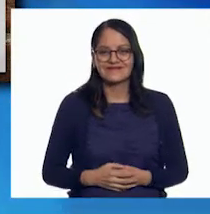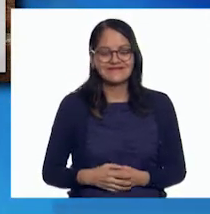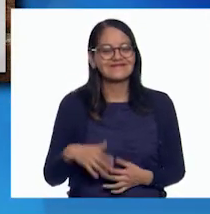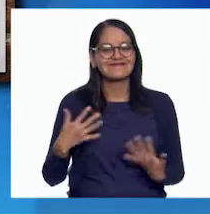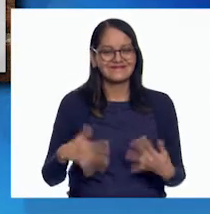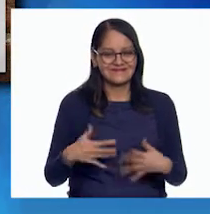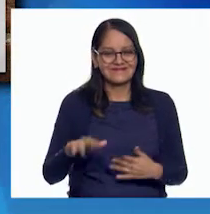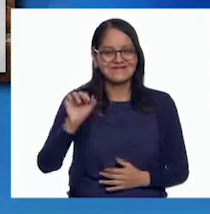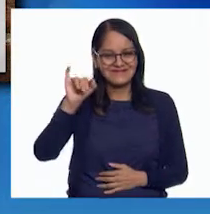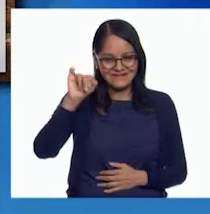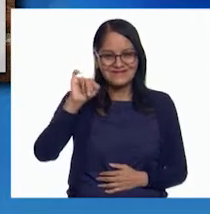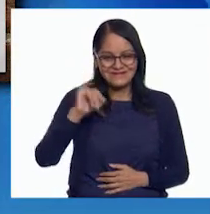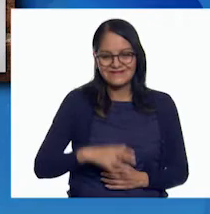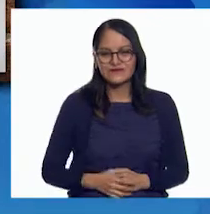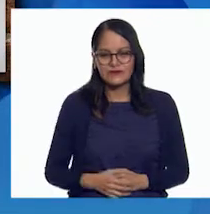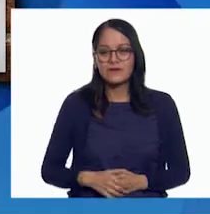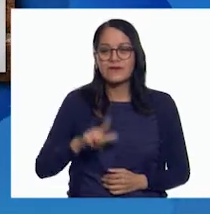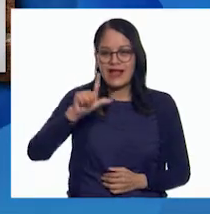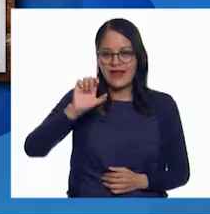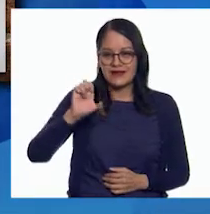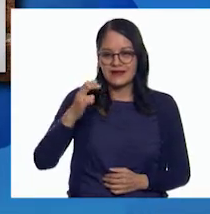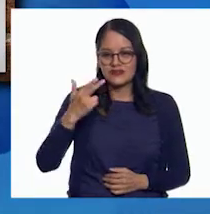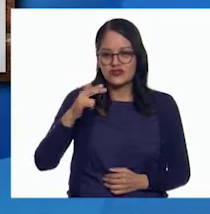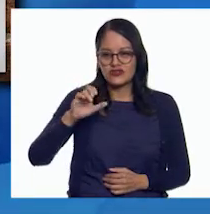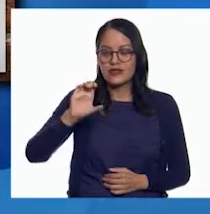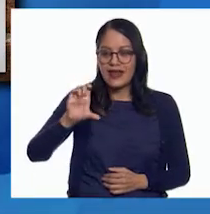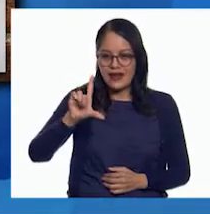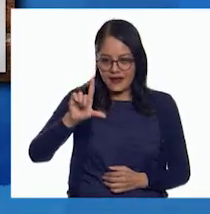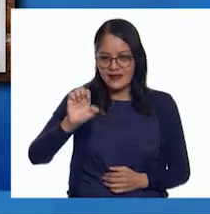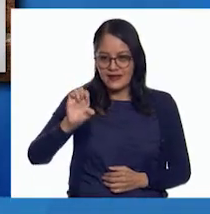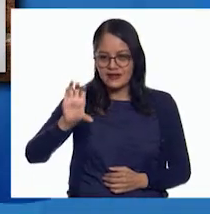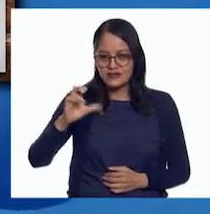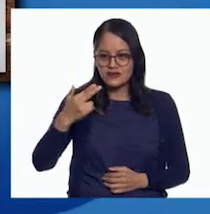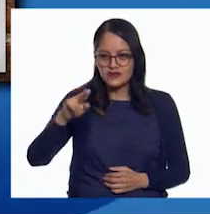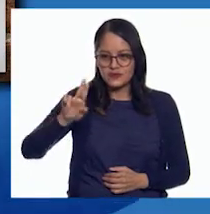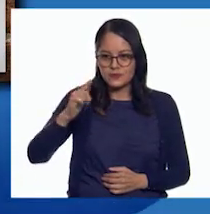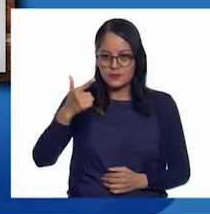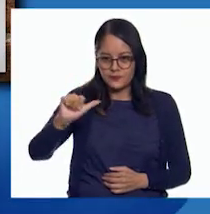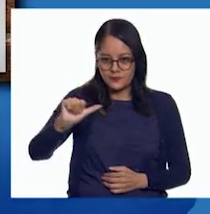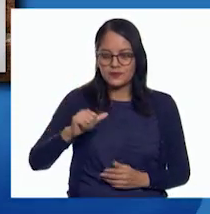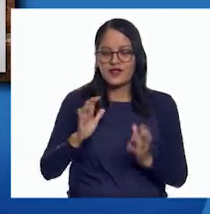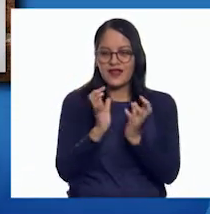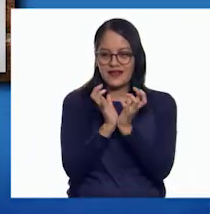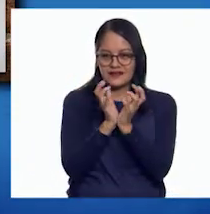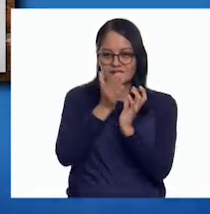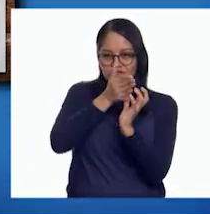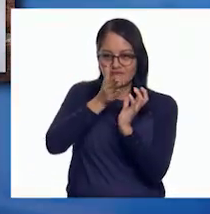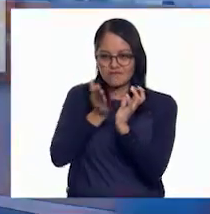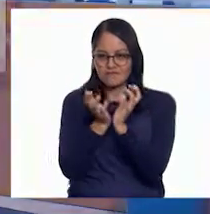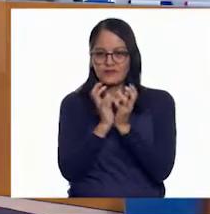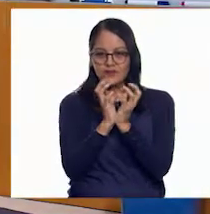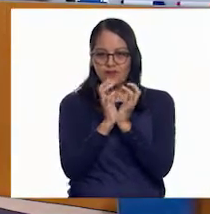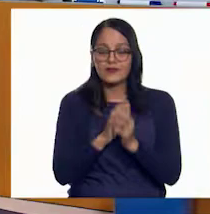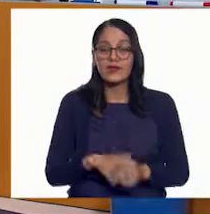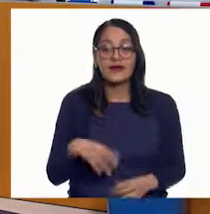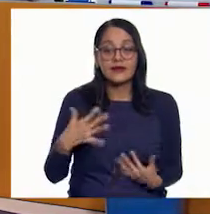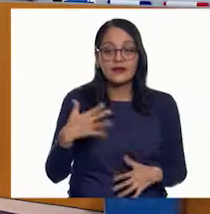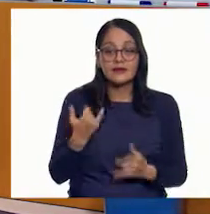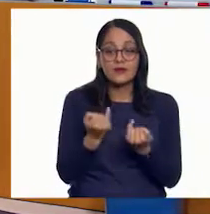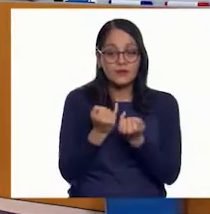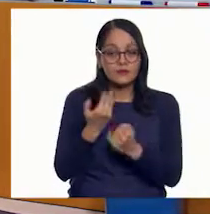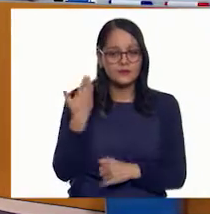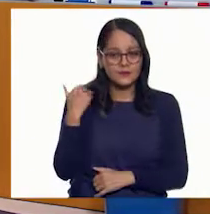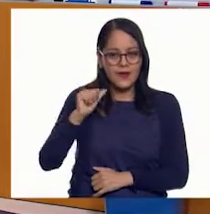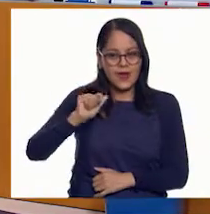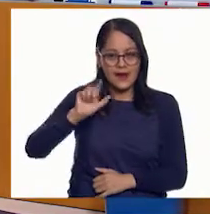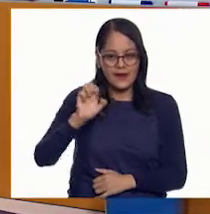¡Sí! ¡Es la lechuga! ¡Es la lechuga! Y bueno, ayer, como lo dices bien, Ale, ya estuvimos